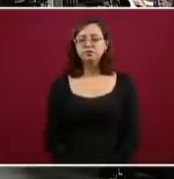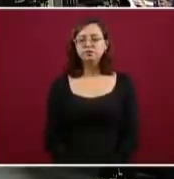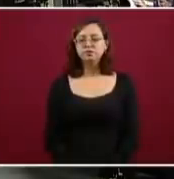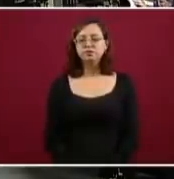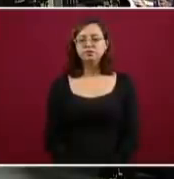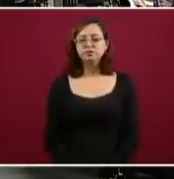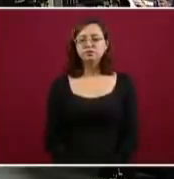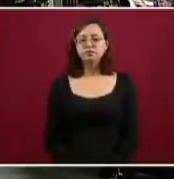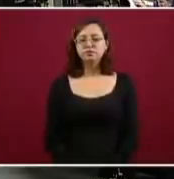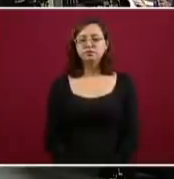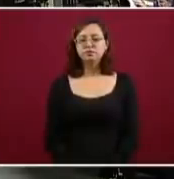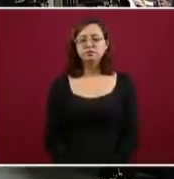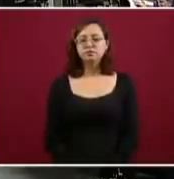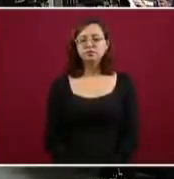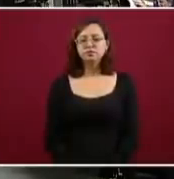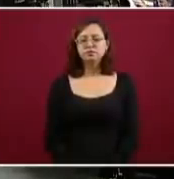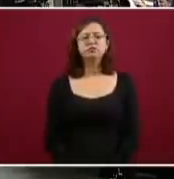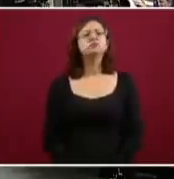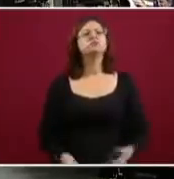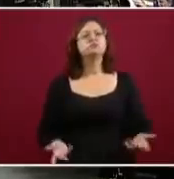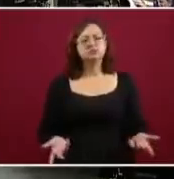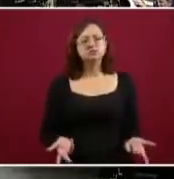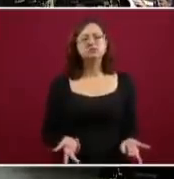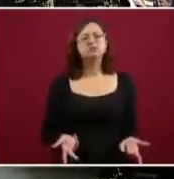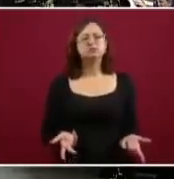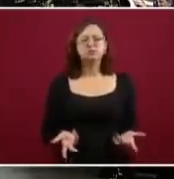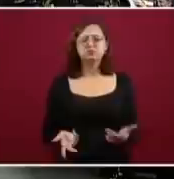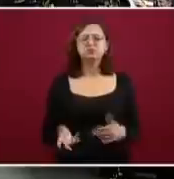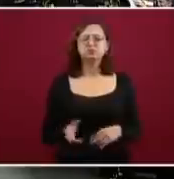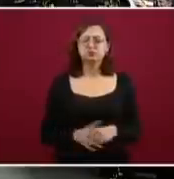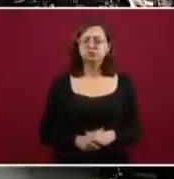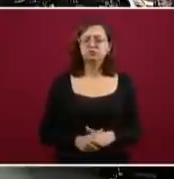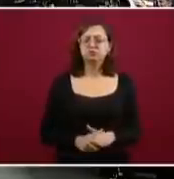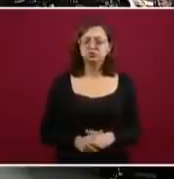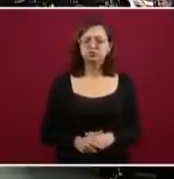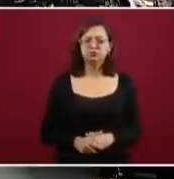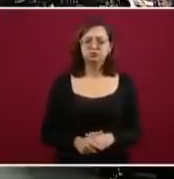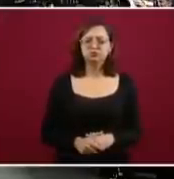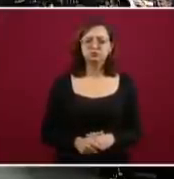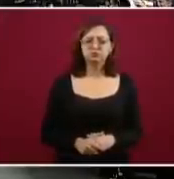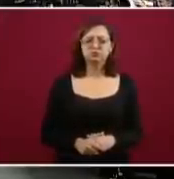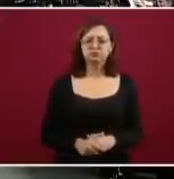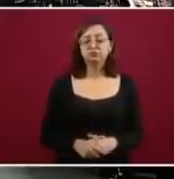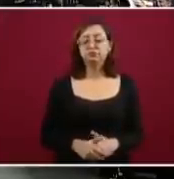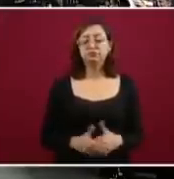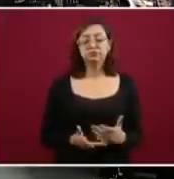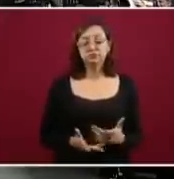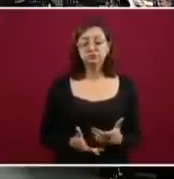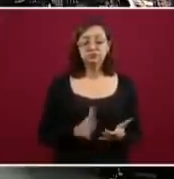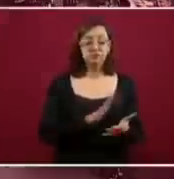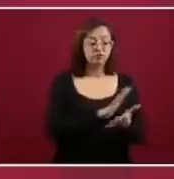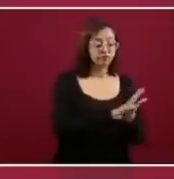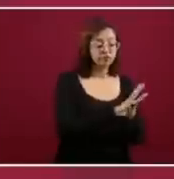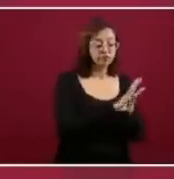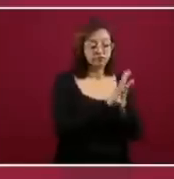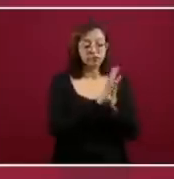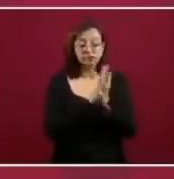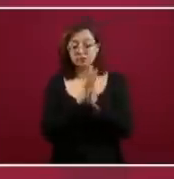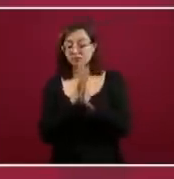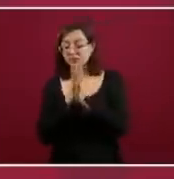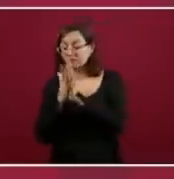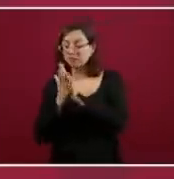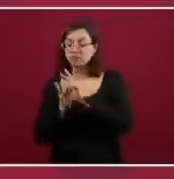beneficios del pasado como no porque este es un proceso de transición